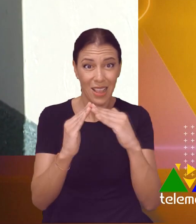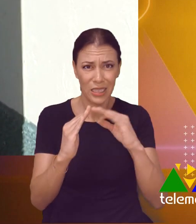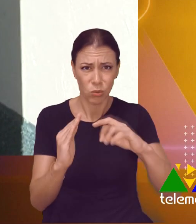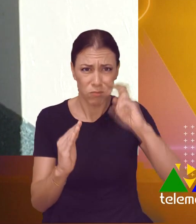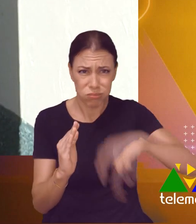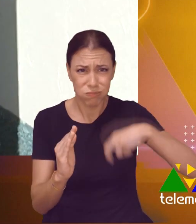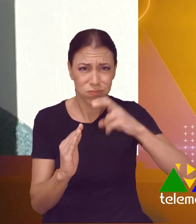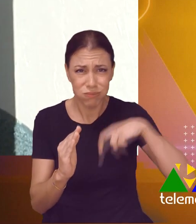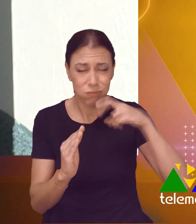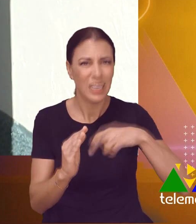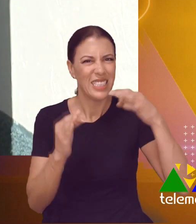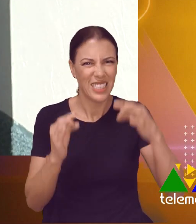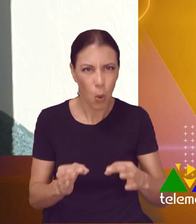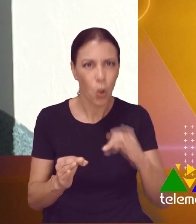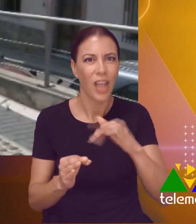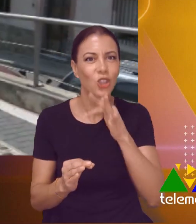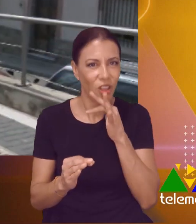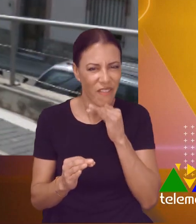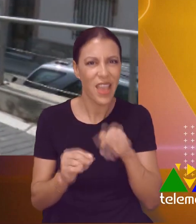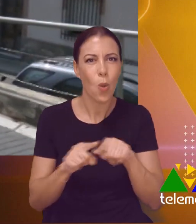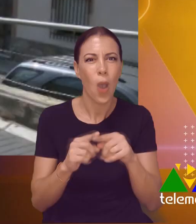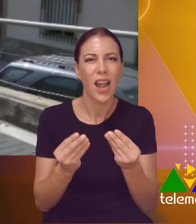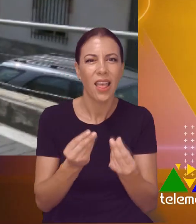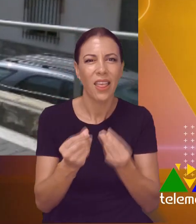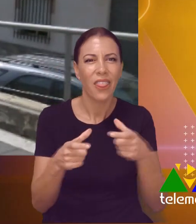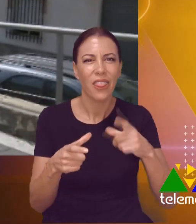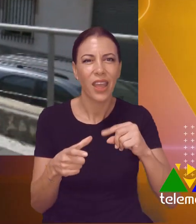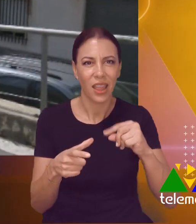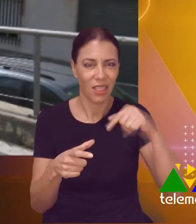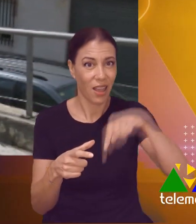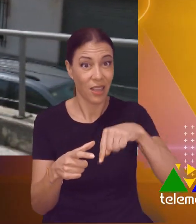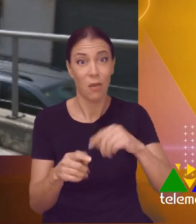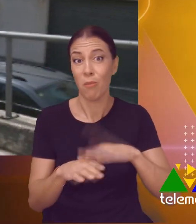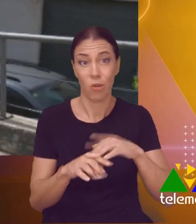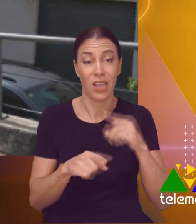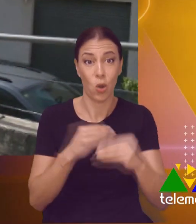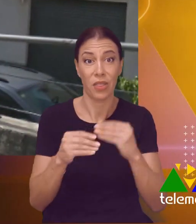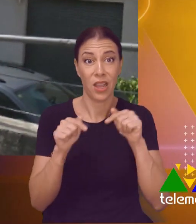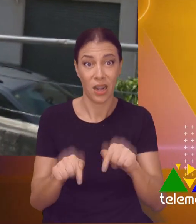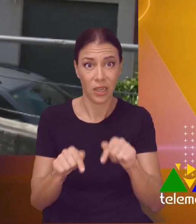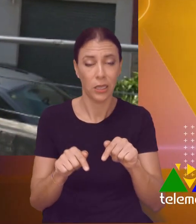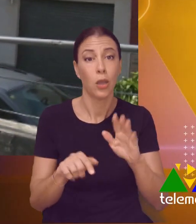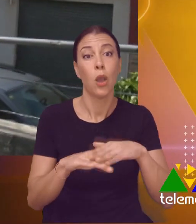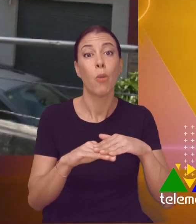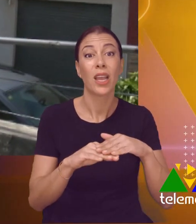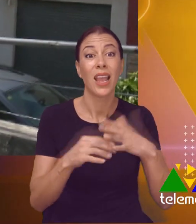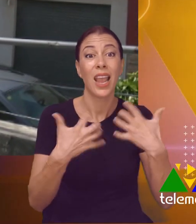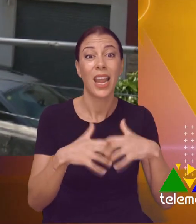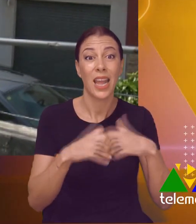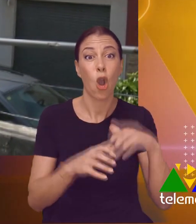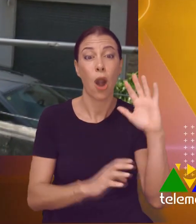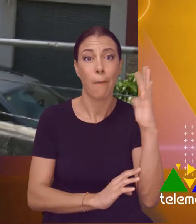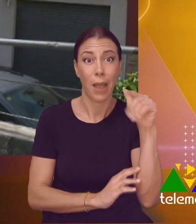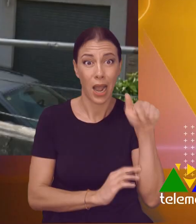algunas de estas casas, pues nos aparecerían las cenizas del Ingenio de La Palma, todavía estarán ahí, supongo, porque es lo que hacían. Y el Ingenio de La Palma estuvo produciendo